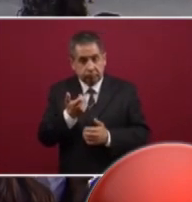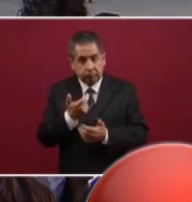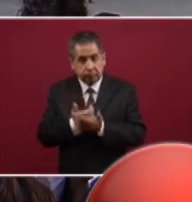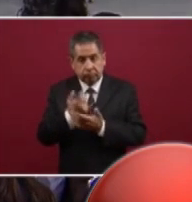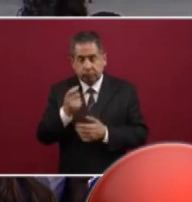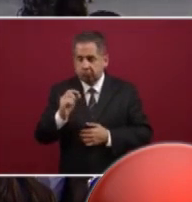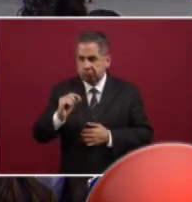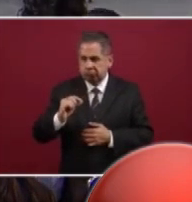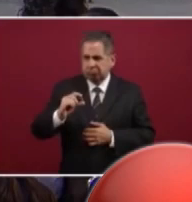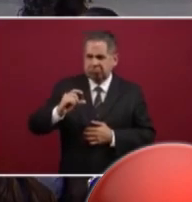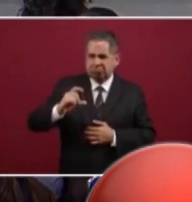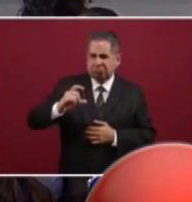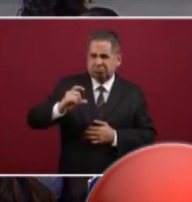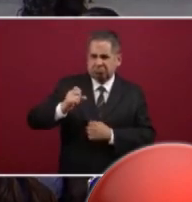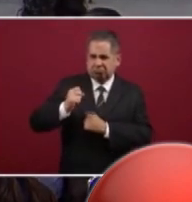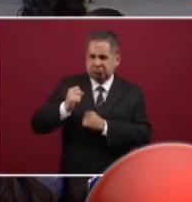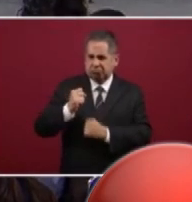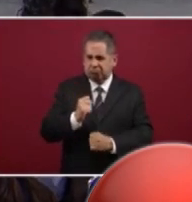nuestro peso,